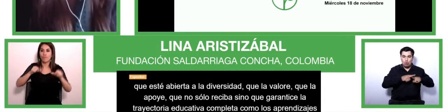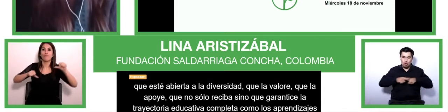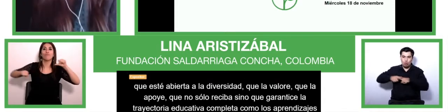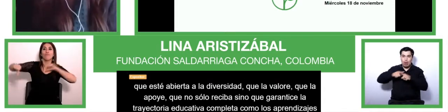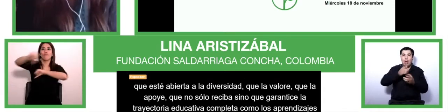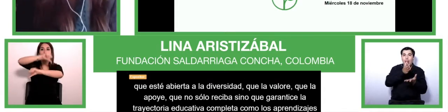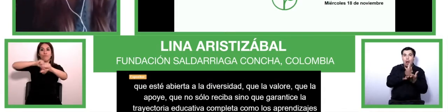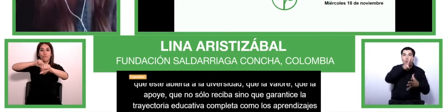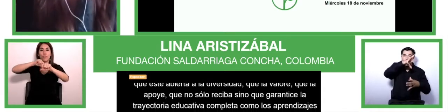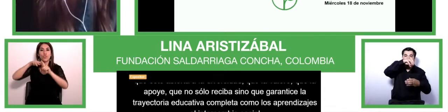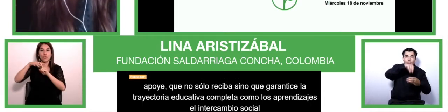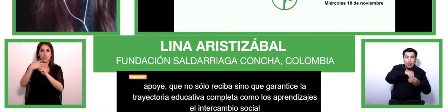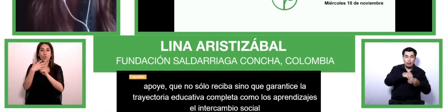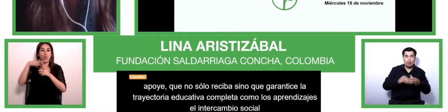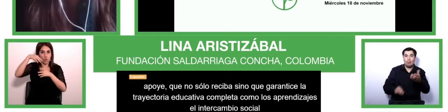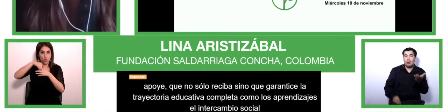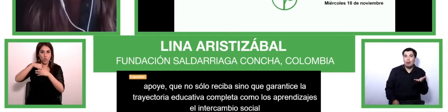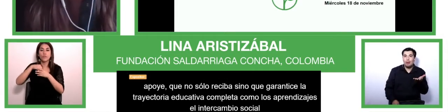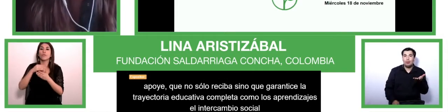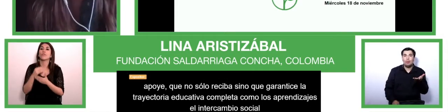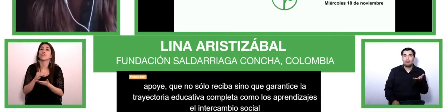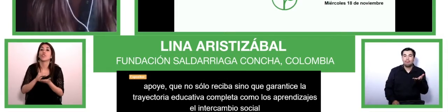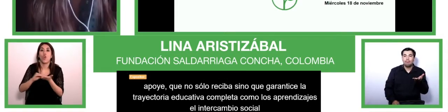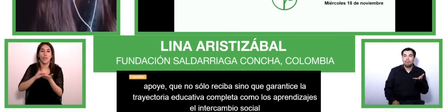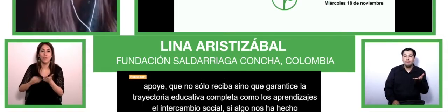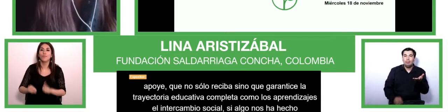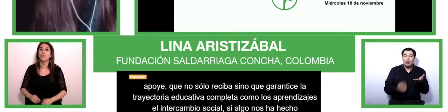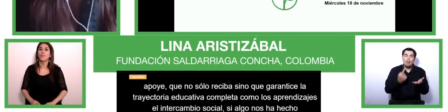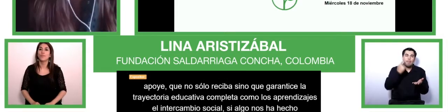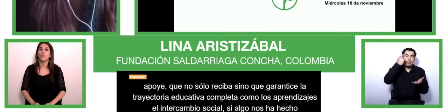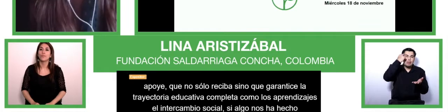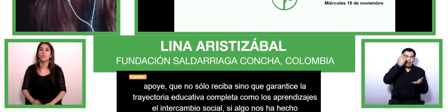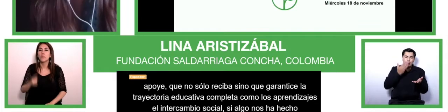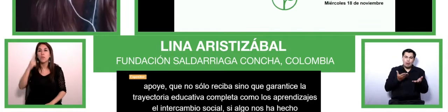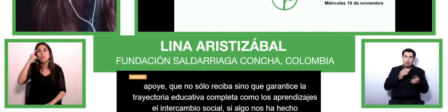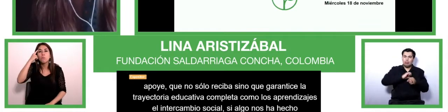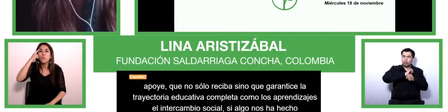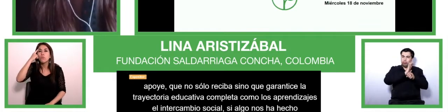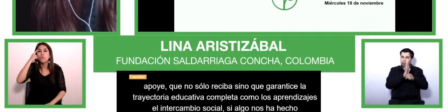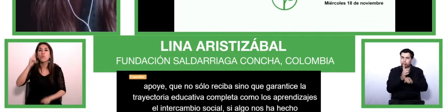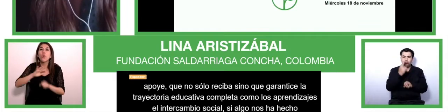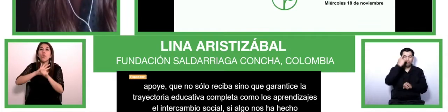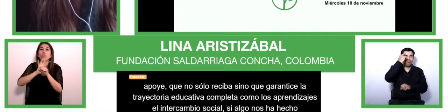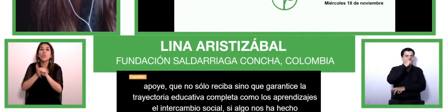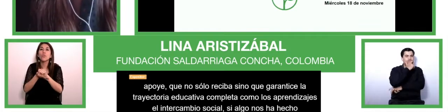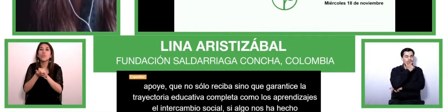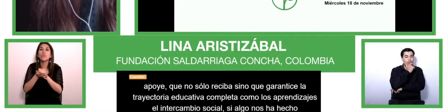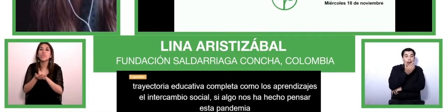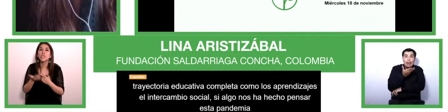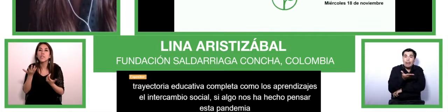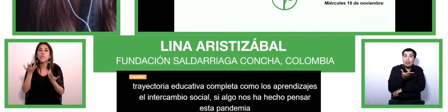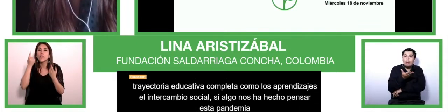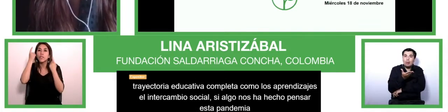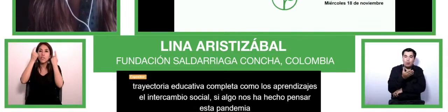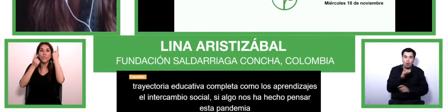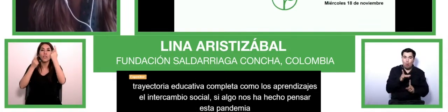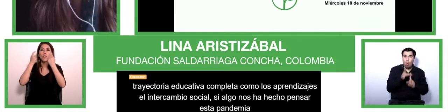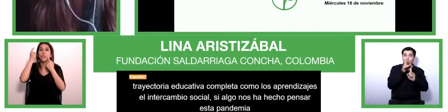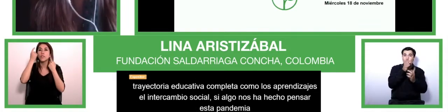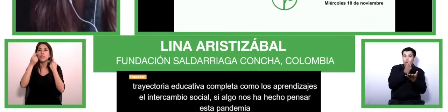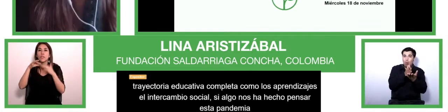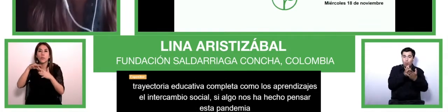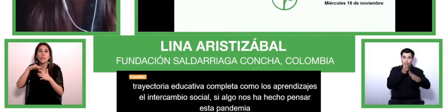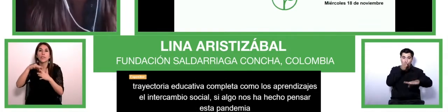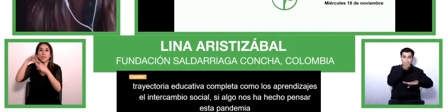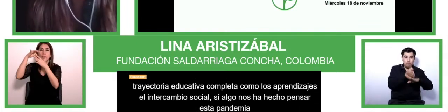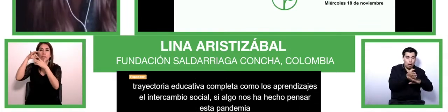social que se da en la escuela, porque si algo nos ha hecho pensar esta pandemia es que no